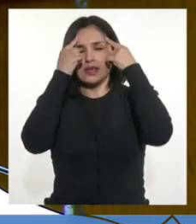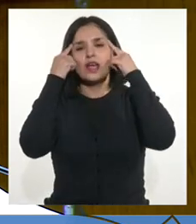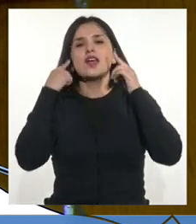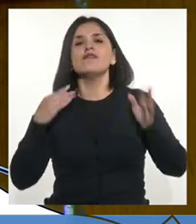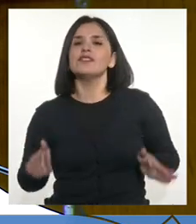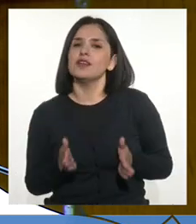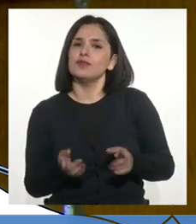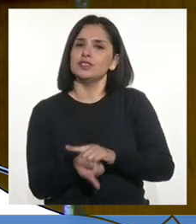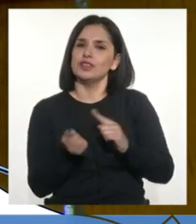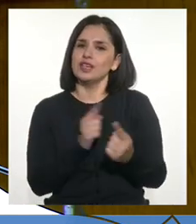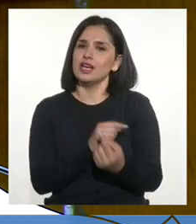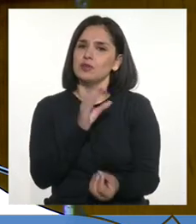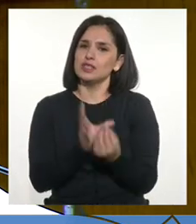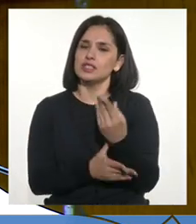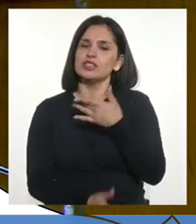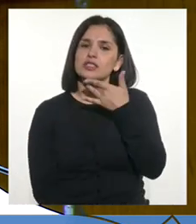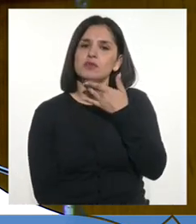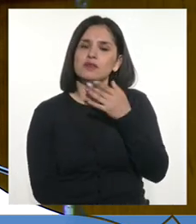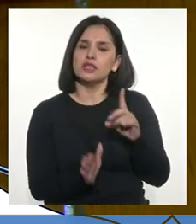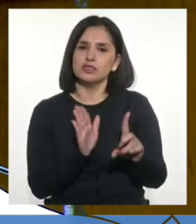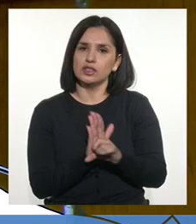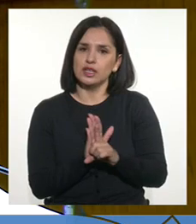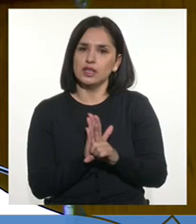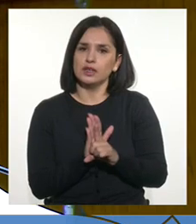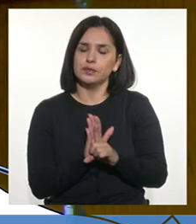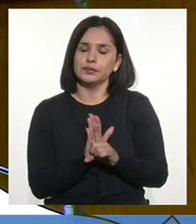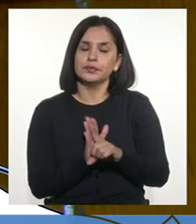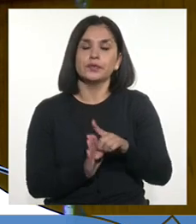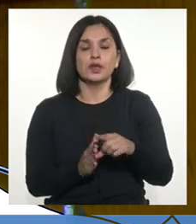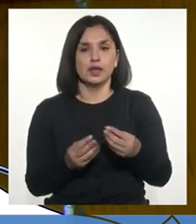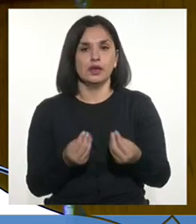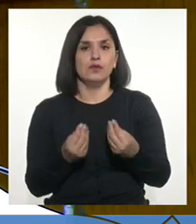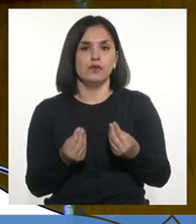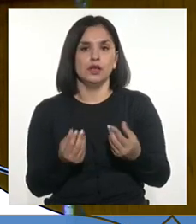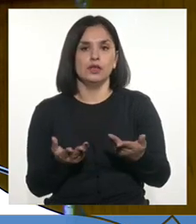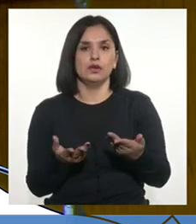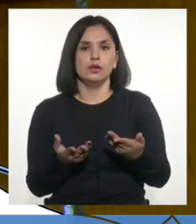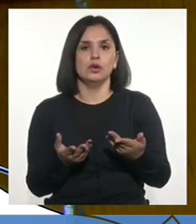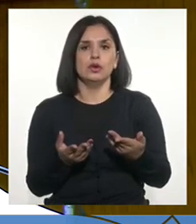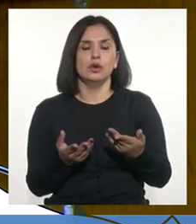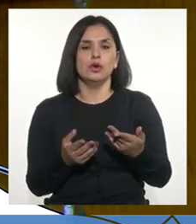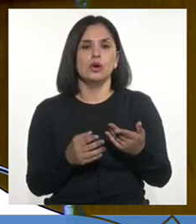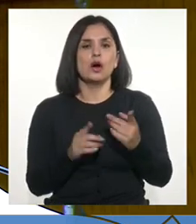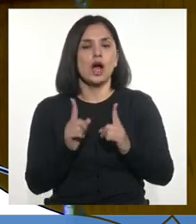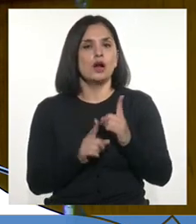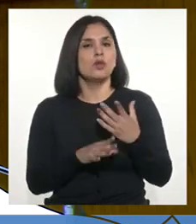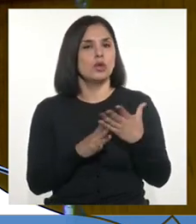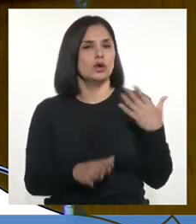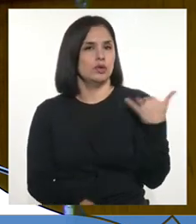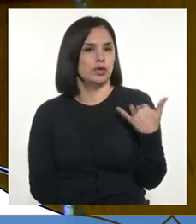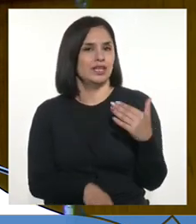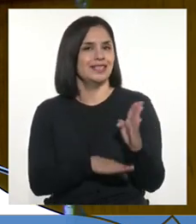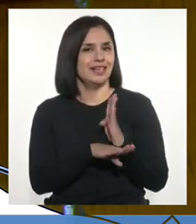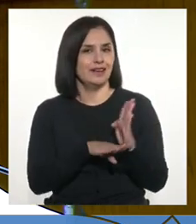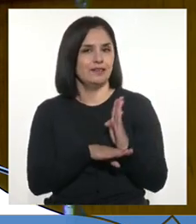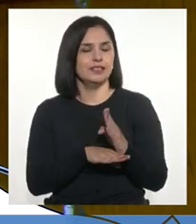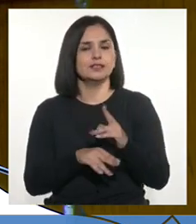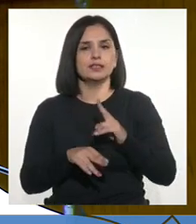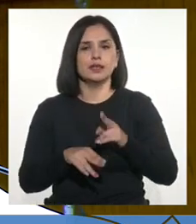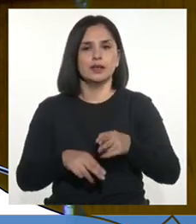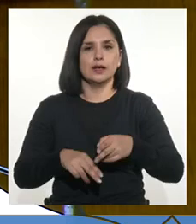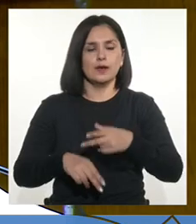modernización de simplificación legislativas tiene evidentemente también un aspecto que es fundamental que facilitar